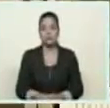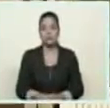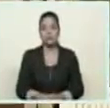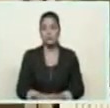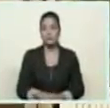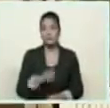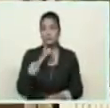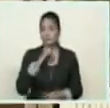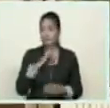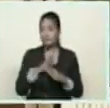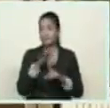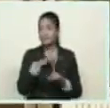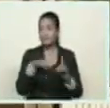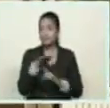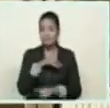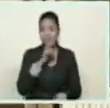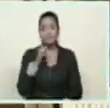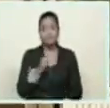desierto